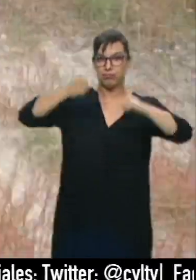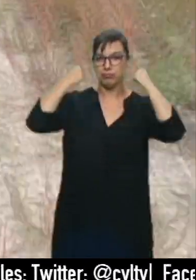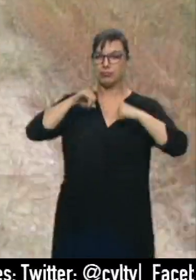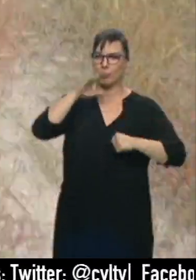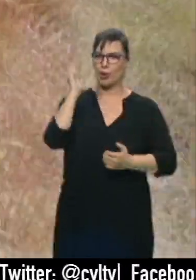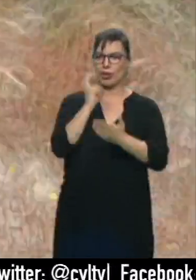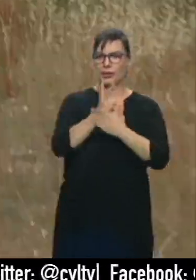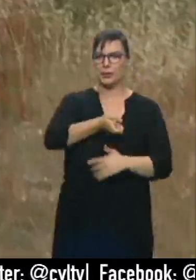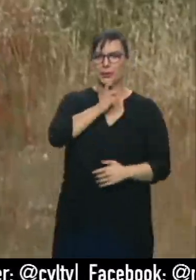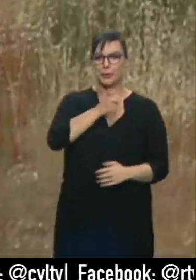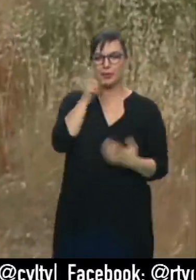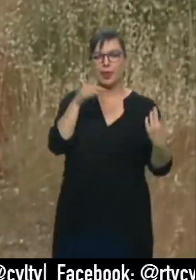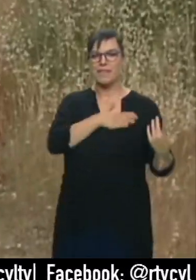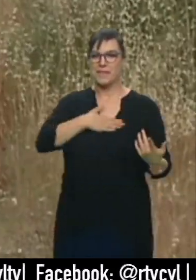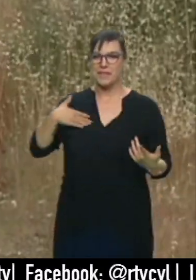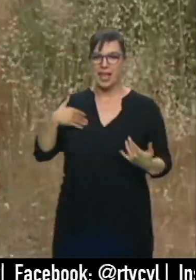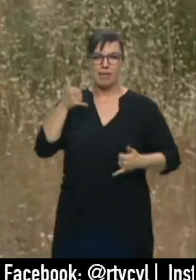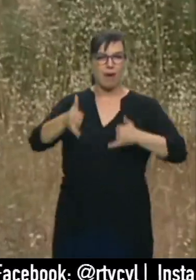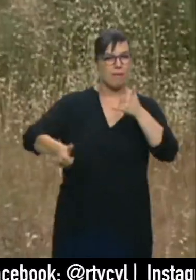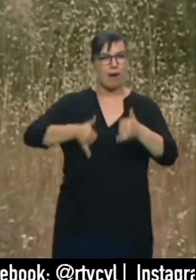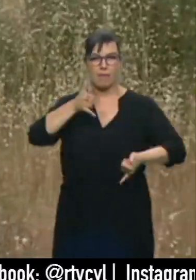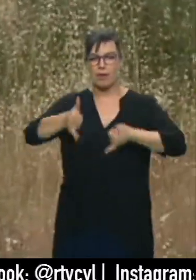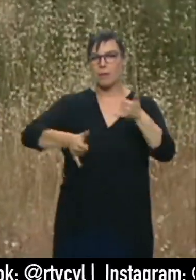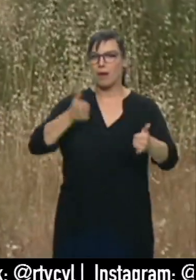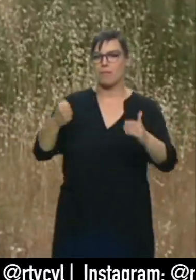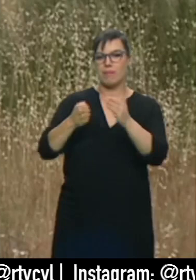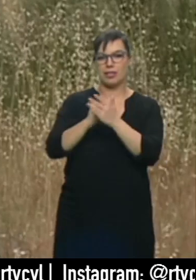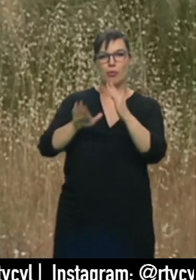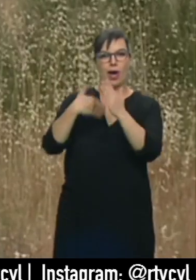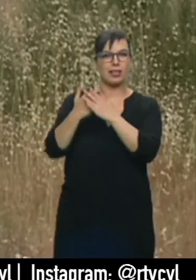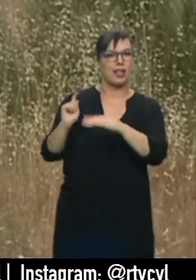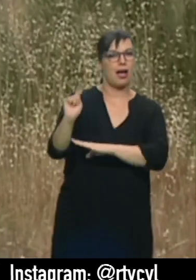está dispuesto a acelerar al máximo para alcanzar la cima.